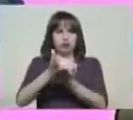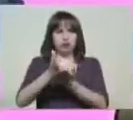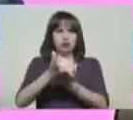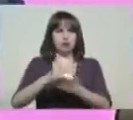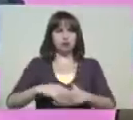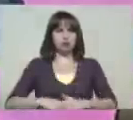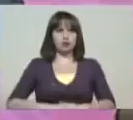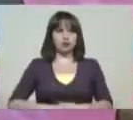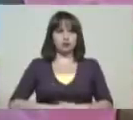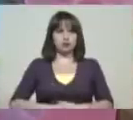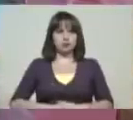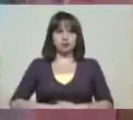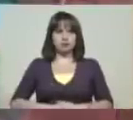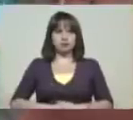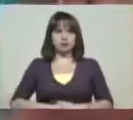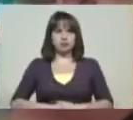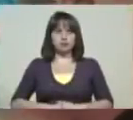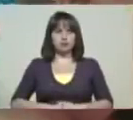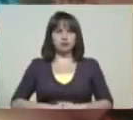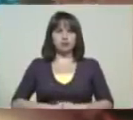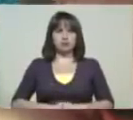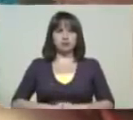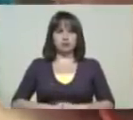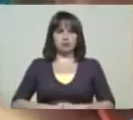Hice cosas que no debí.